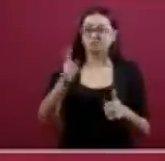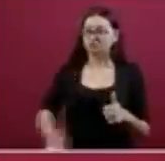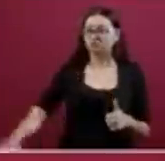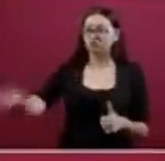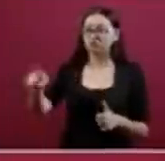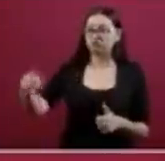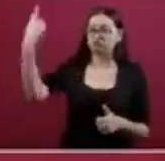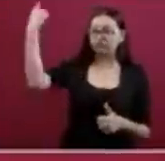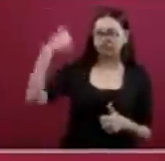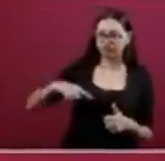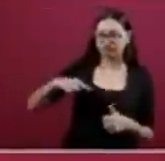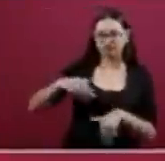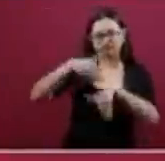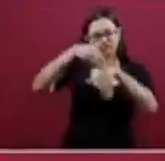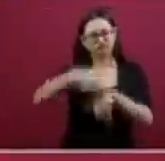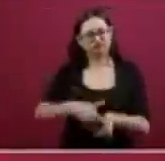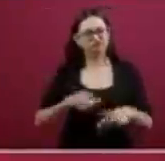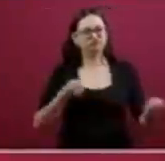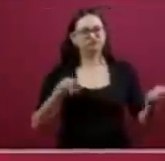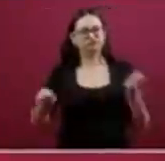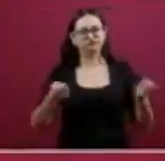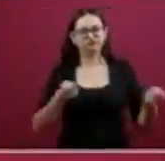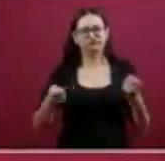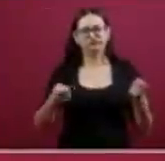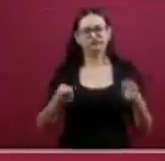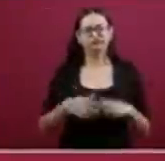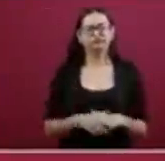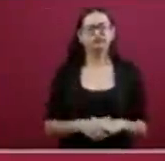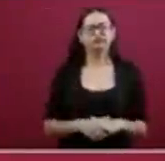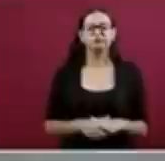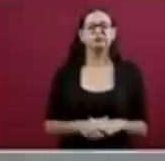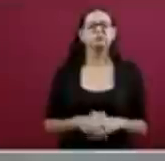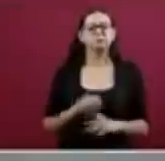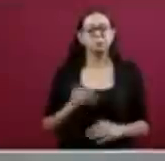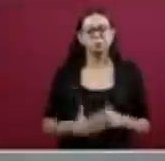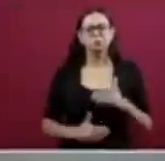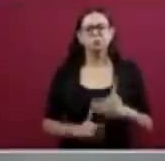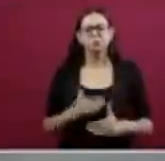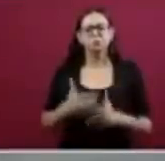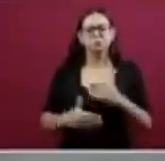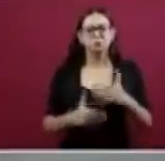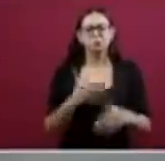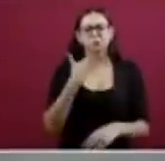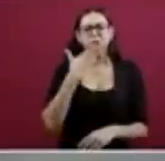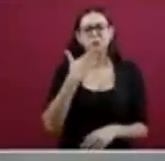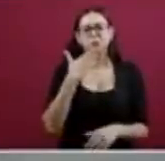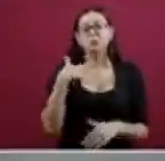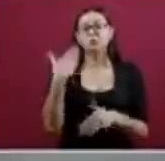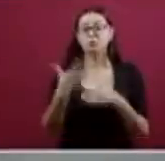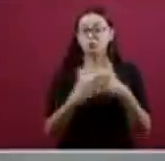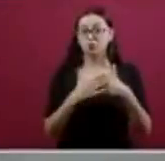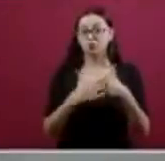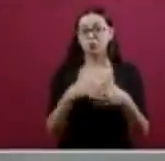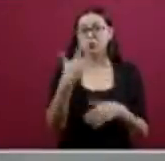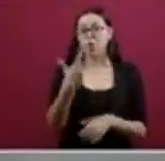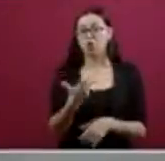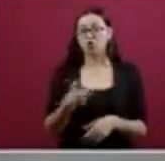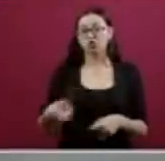Vamos bien, en 8 días voy a informar a los ciudadanos